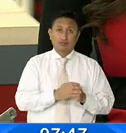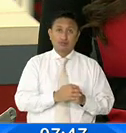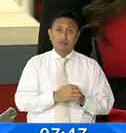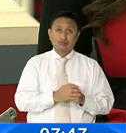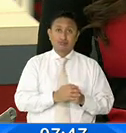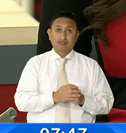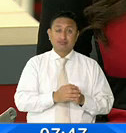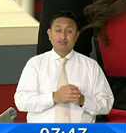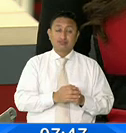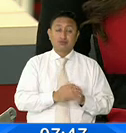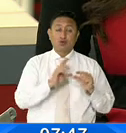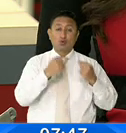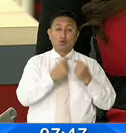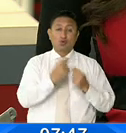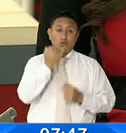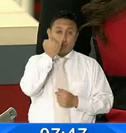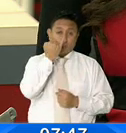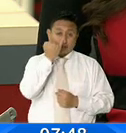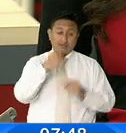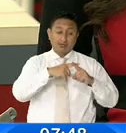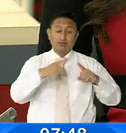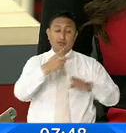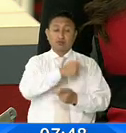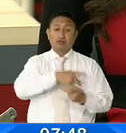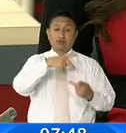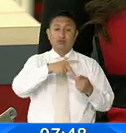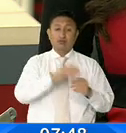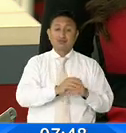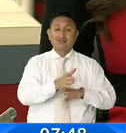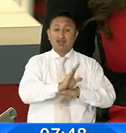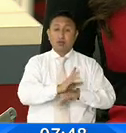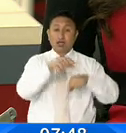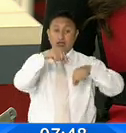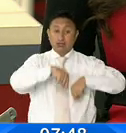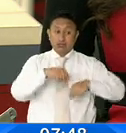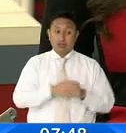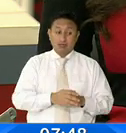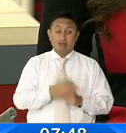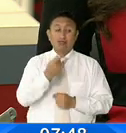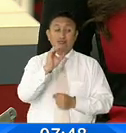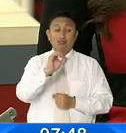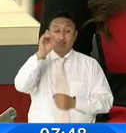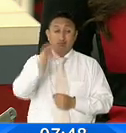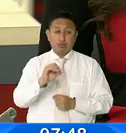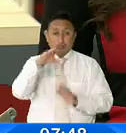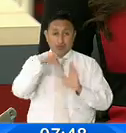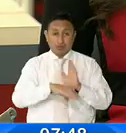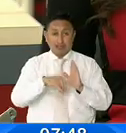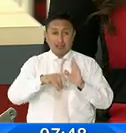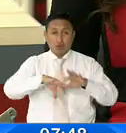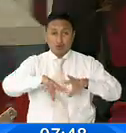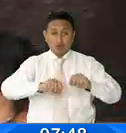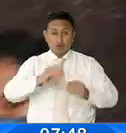Plurinacional Pachacútic. El ex prefecto de Zamora Chinchipe busca bajar las tasas de interés y luchar contra la corrupción.